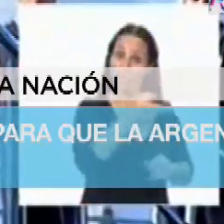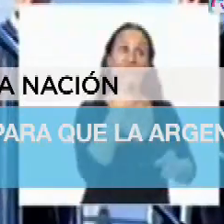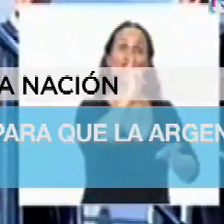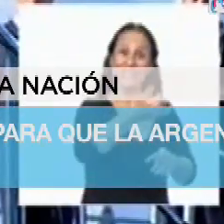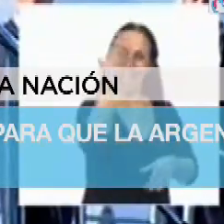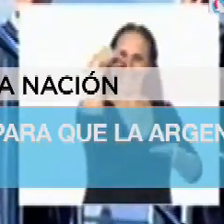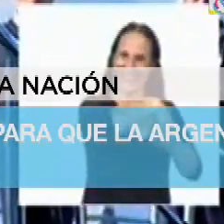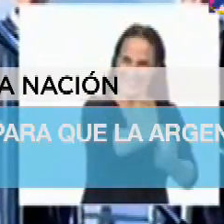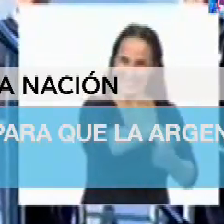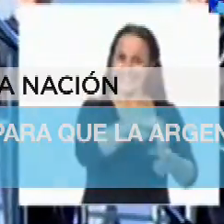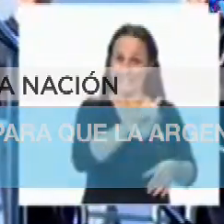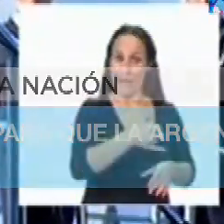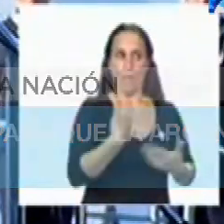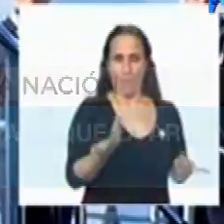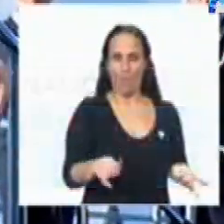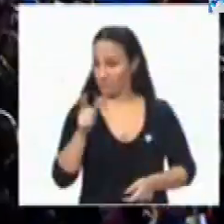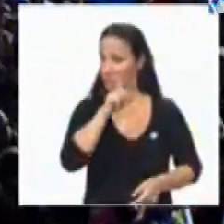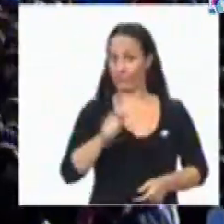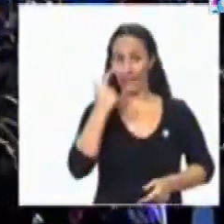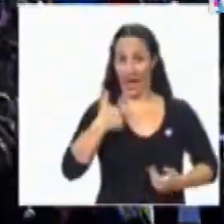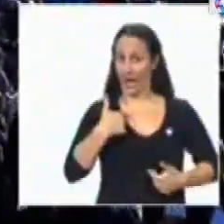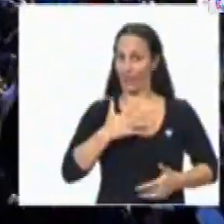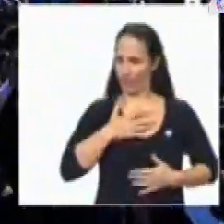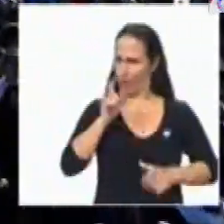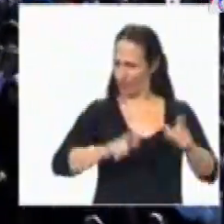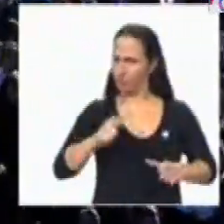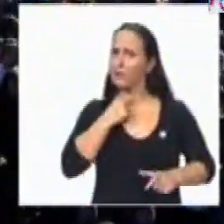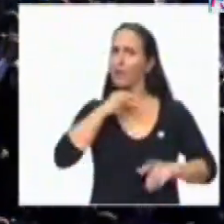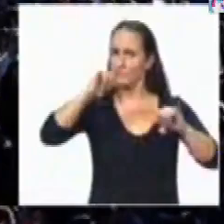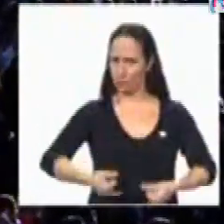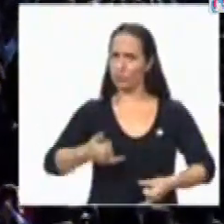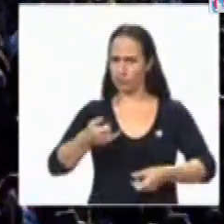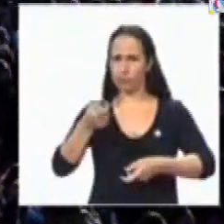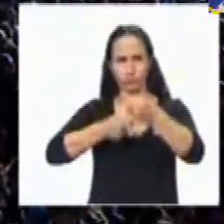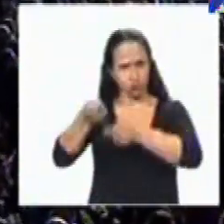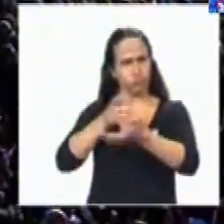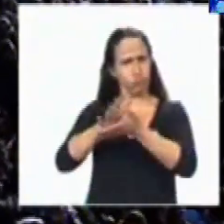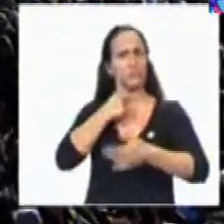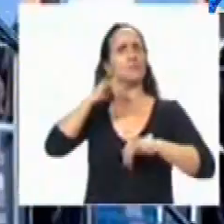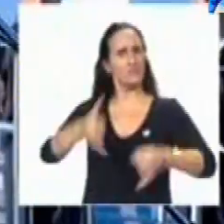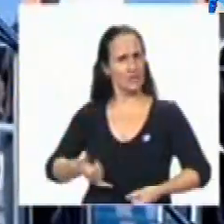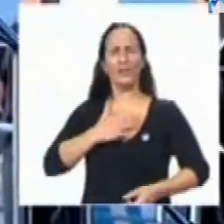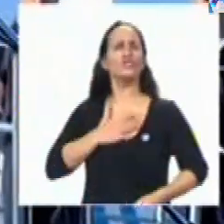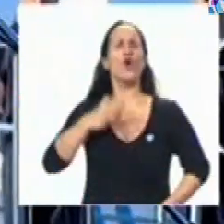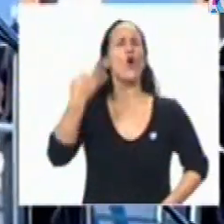92,4% de nuestros acreedores. Queremos negociar. ¿Y saben por qué tengo la obligación de